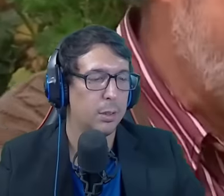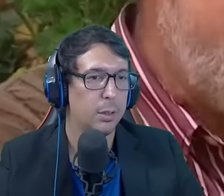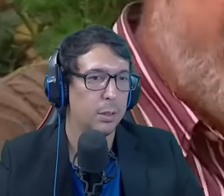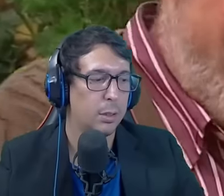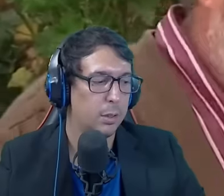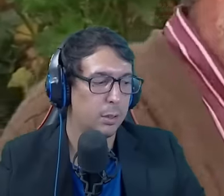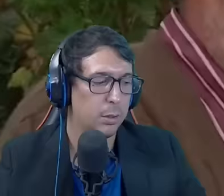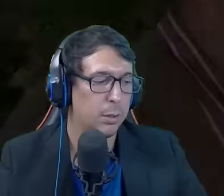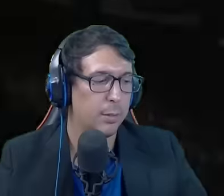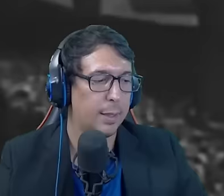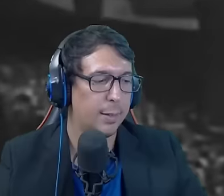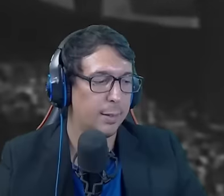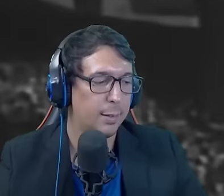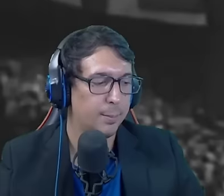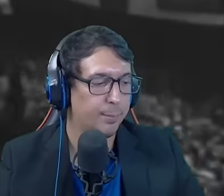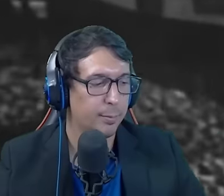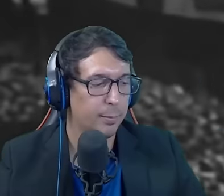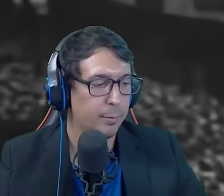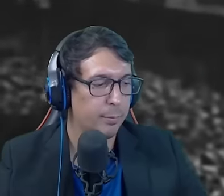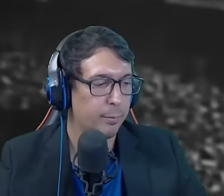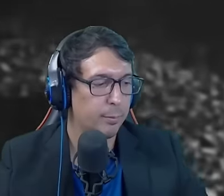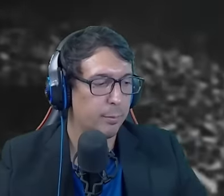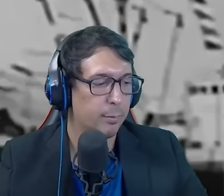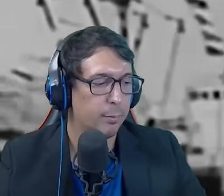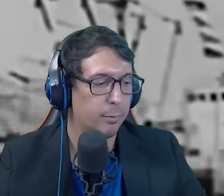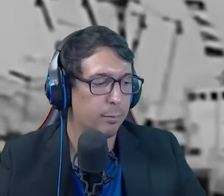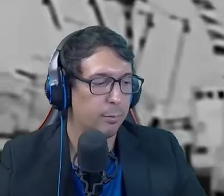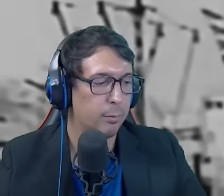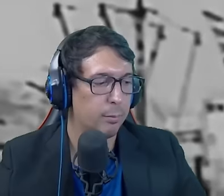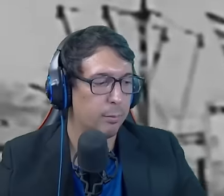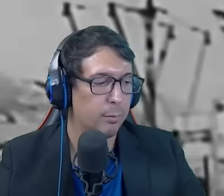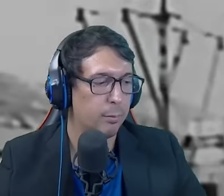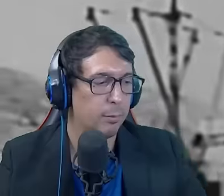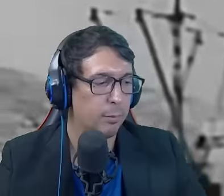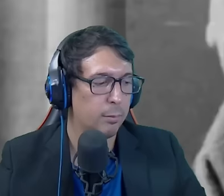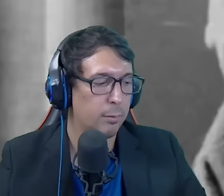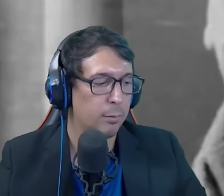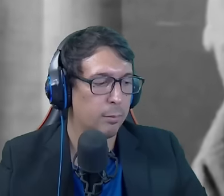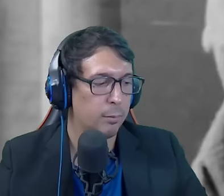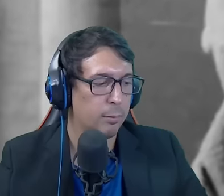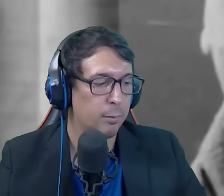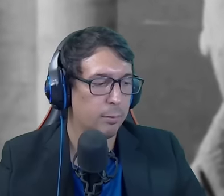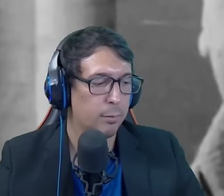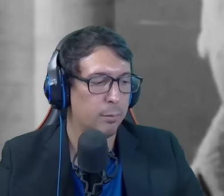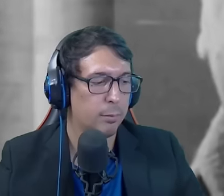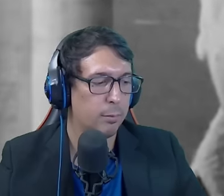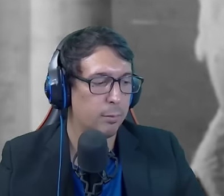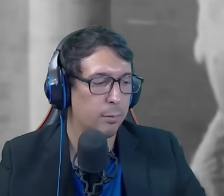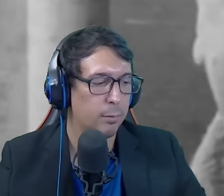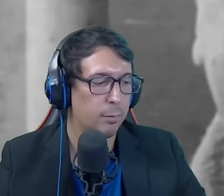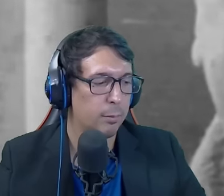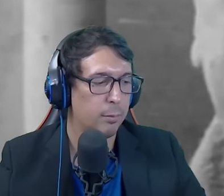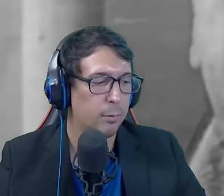de inmigrantes franceses. Espera angustiante para un viaje anhelado y gestionado por Pablo Neruda con la venia